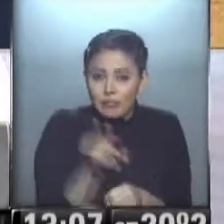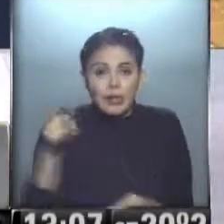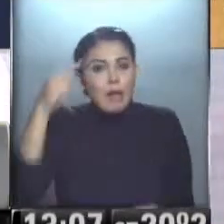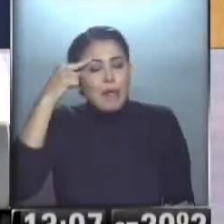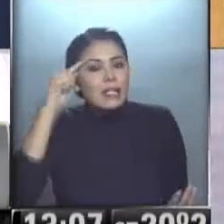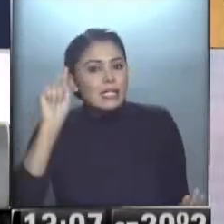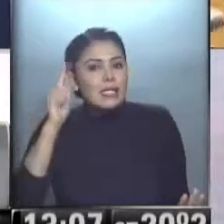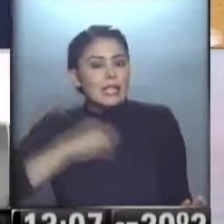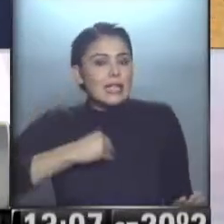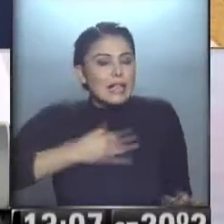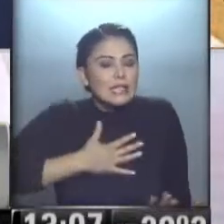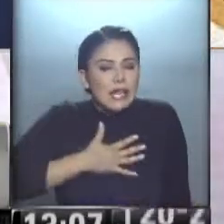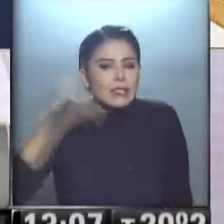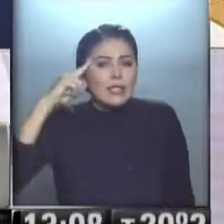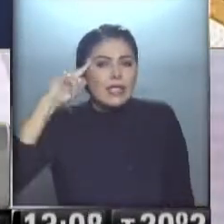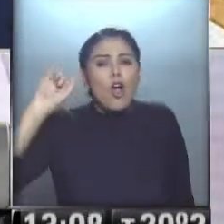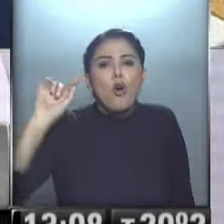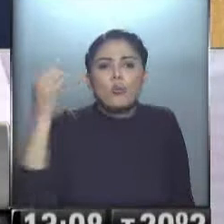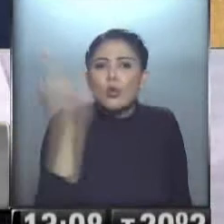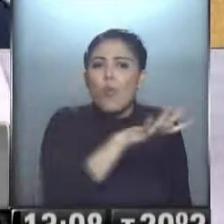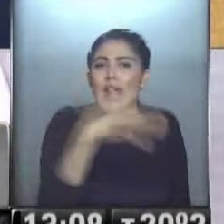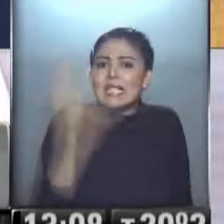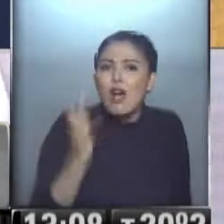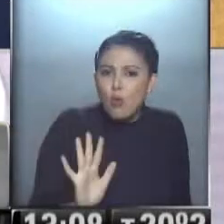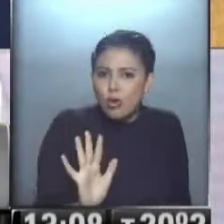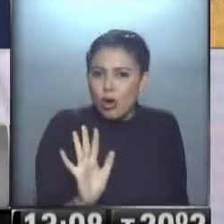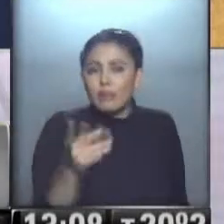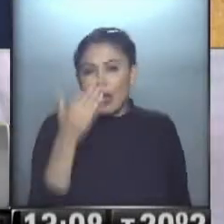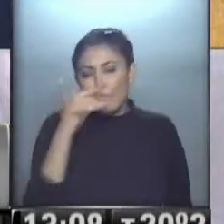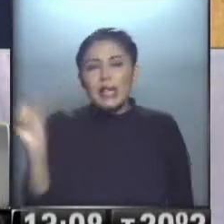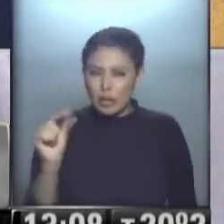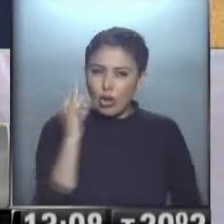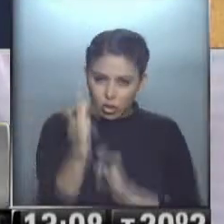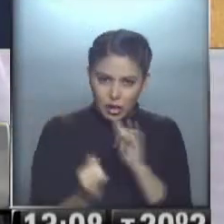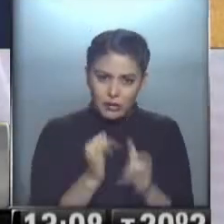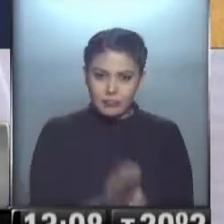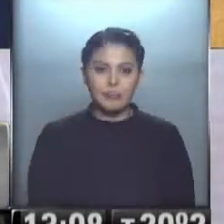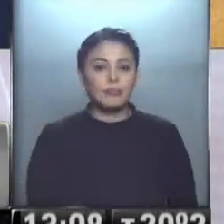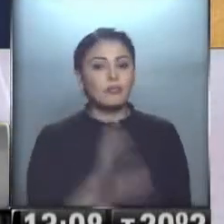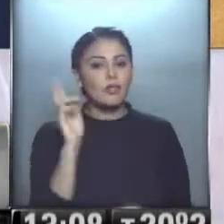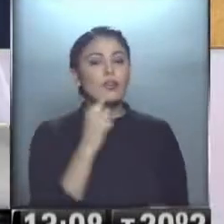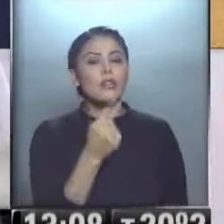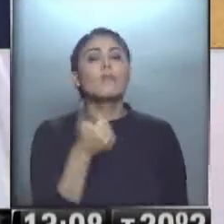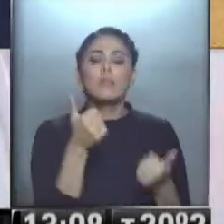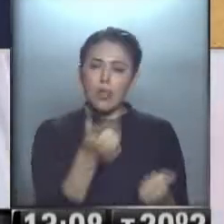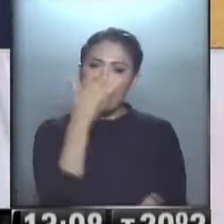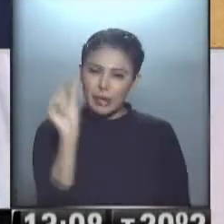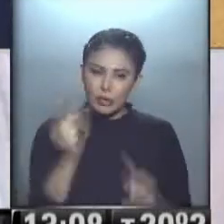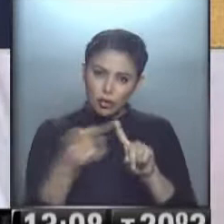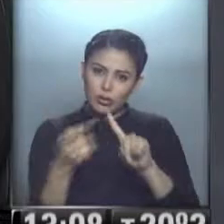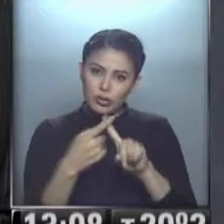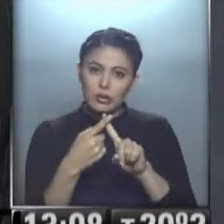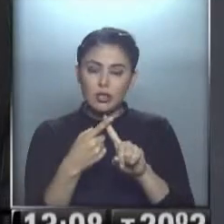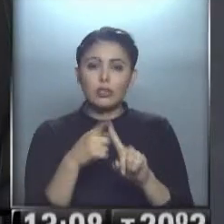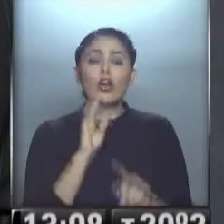por intuición, creyó que era el único lugar seguro. Pero eso lo vemos en un instante. Cómo no, Julieta, enseguida volvemos en vivo a Chivilcoy